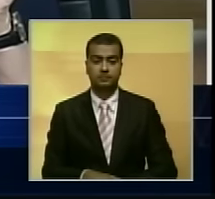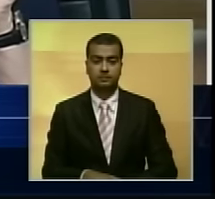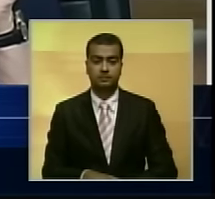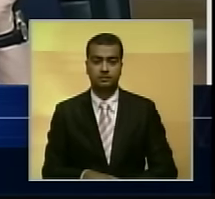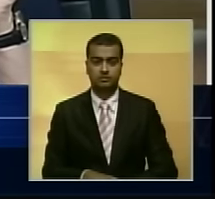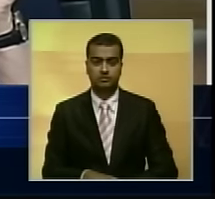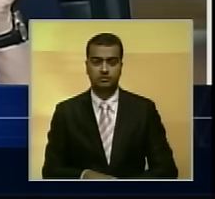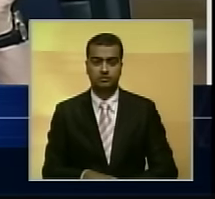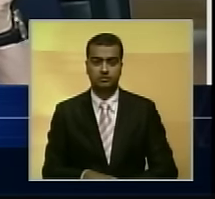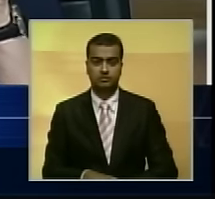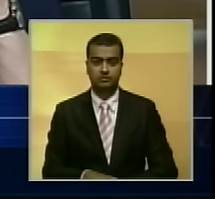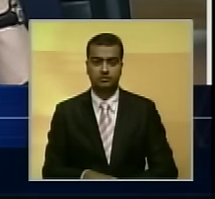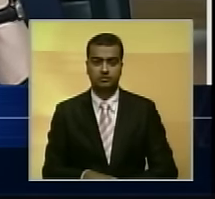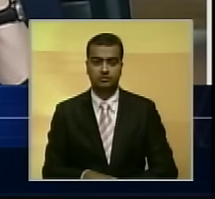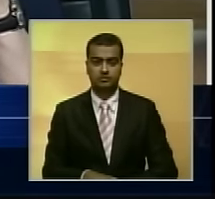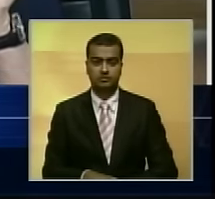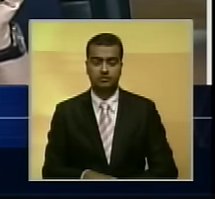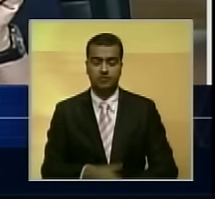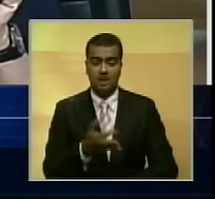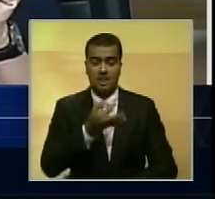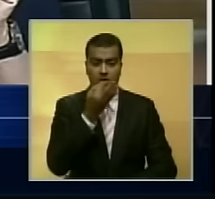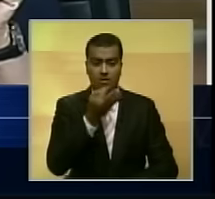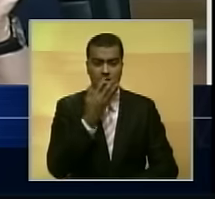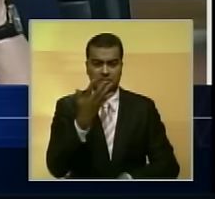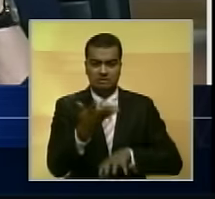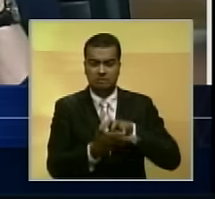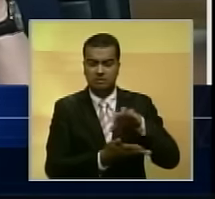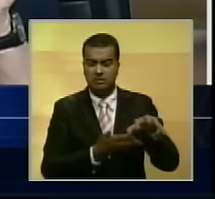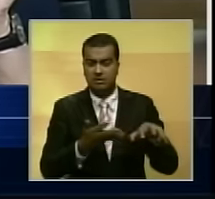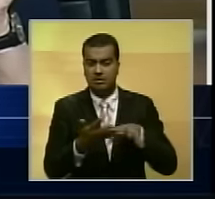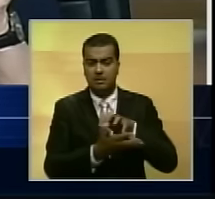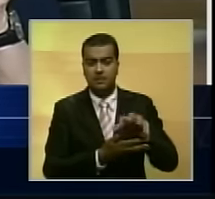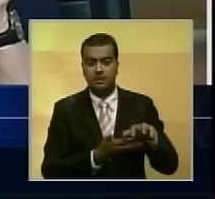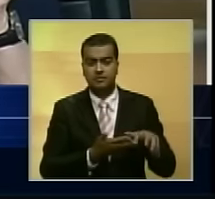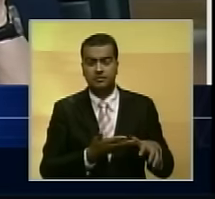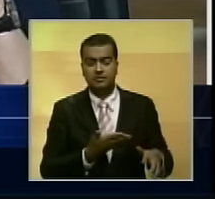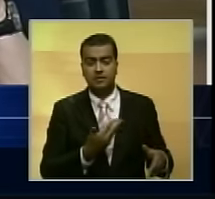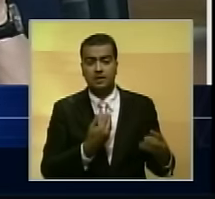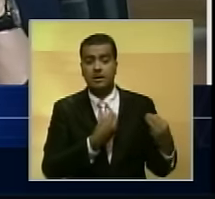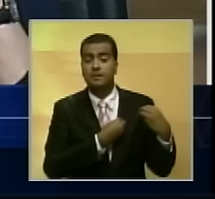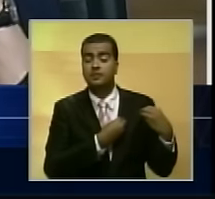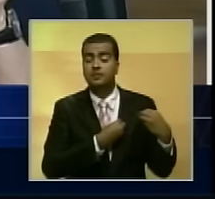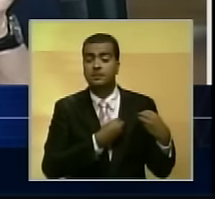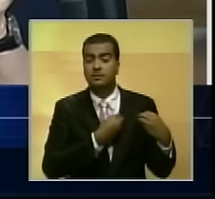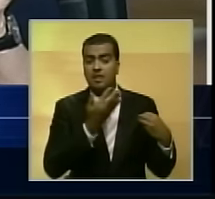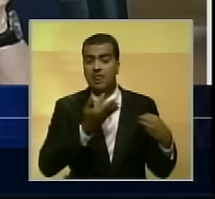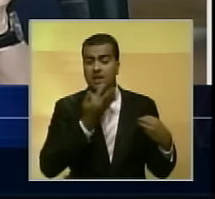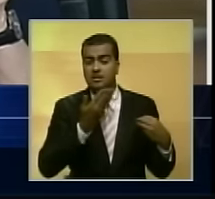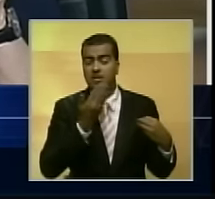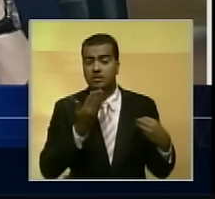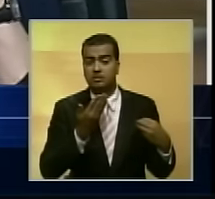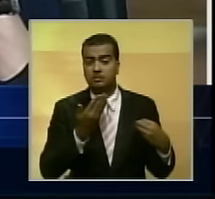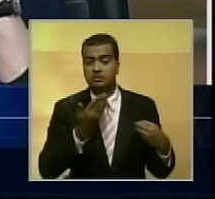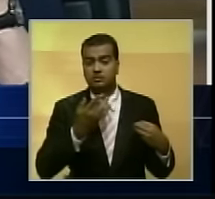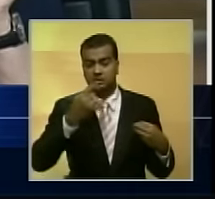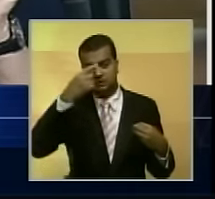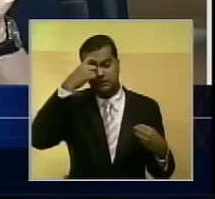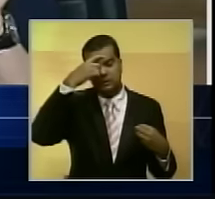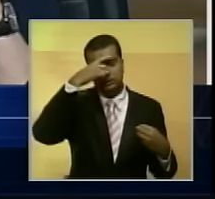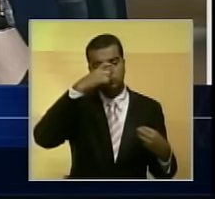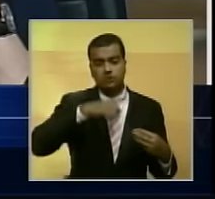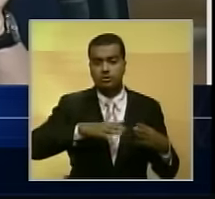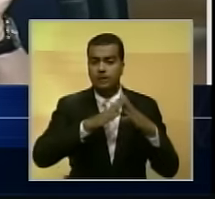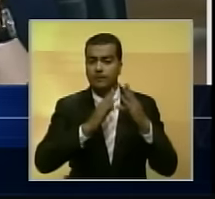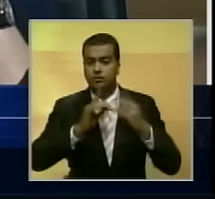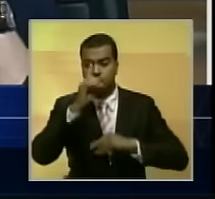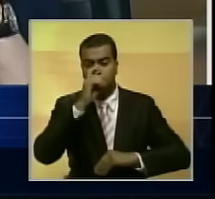víctima del lenguaje violento, es víctima del lenguaje de odio que durante años